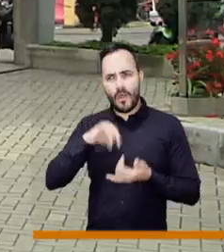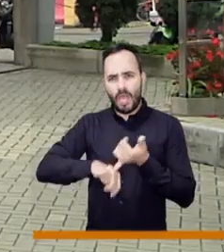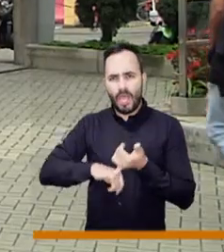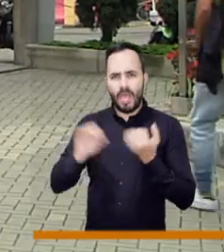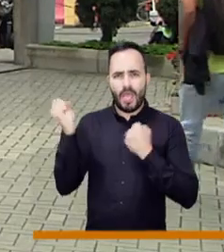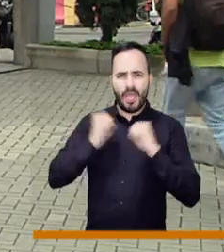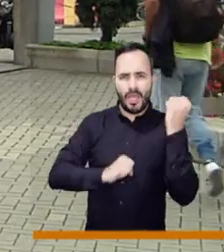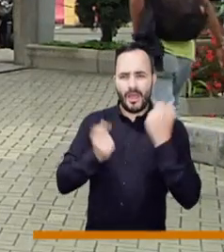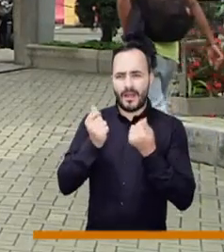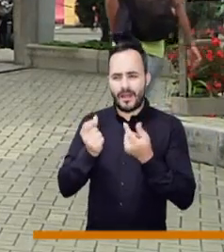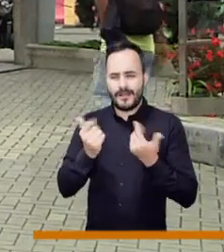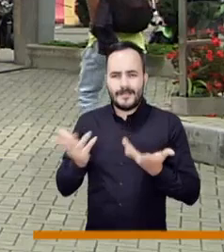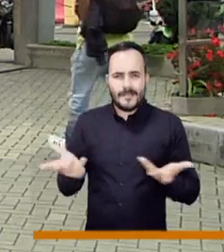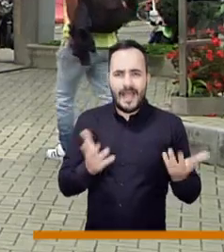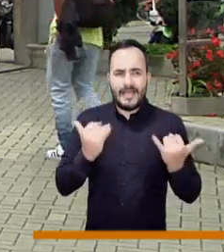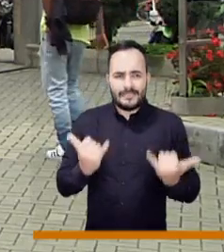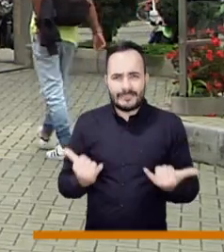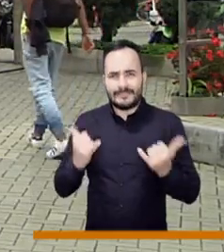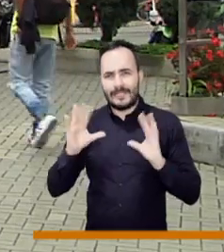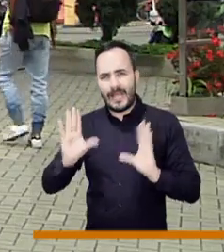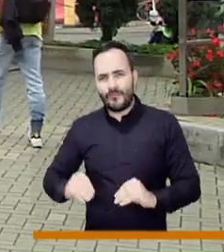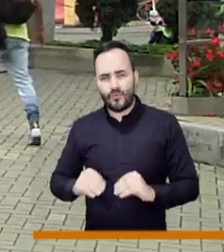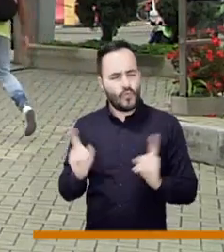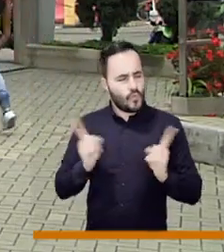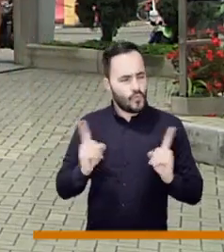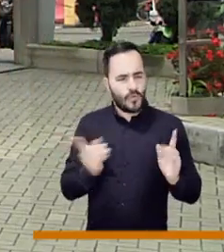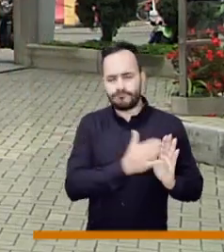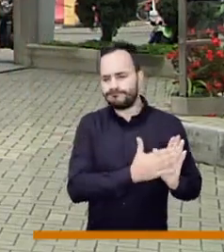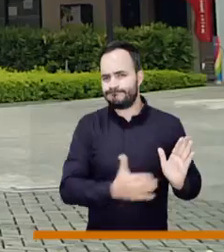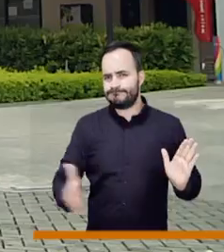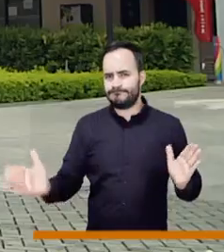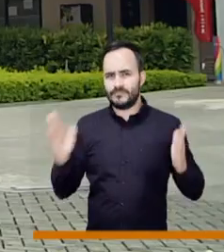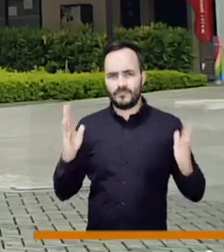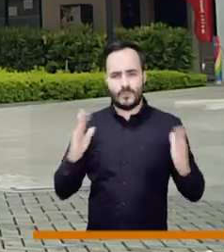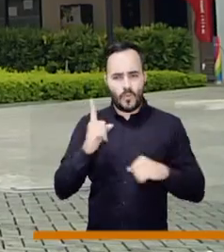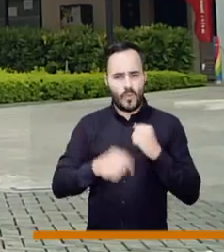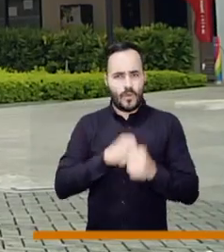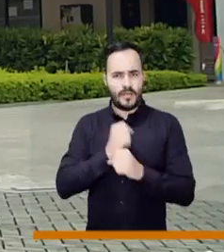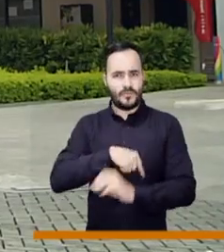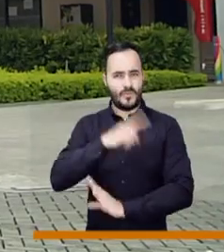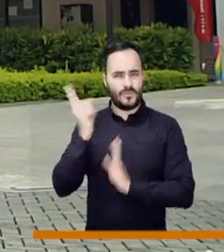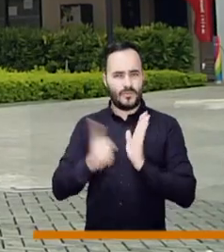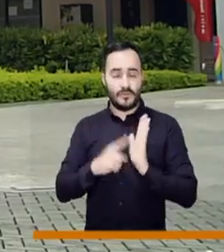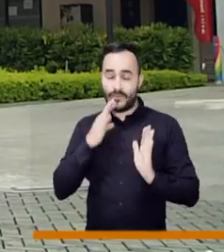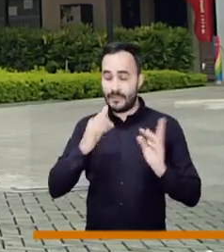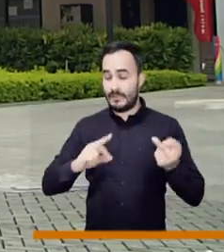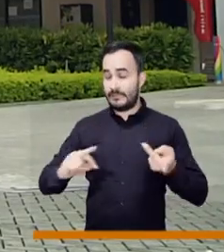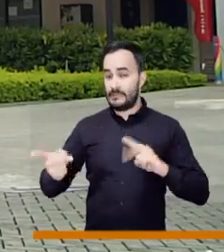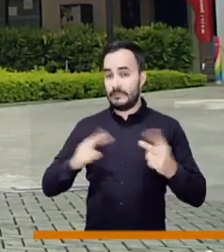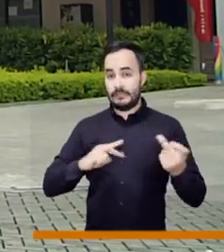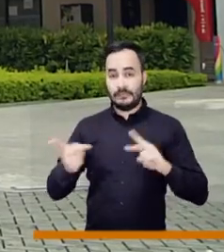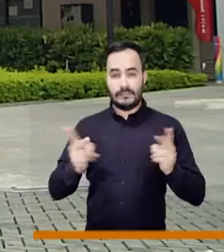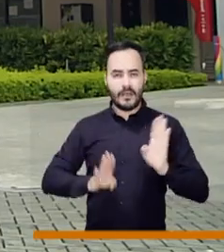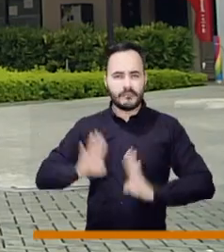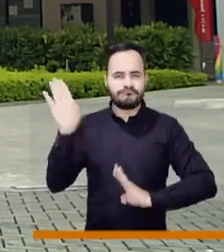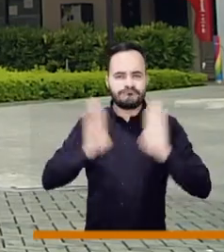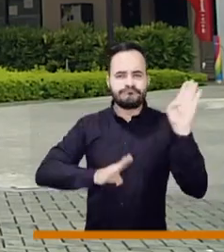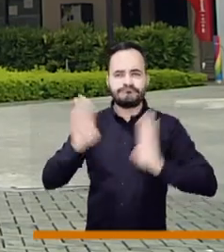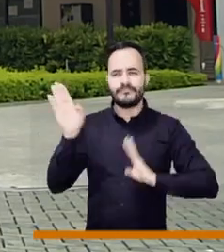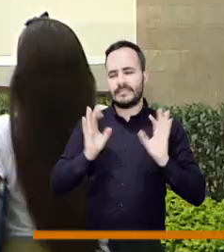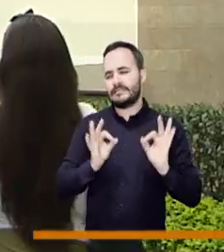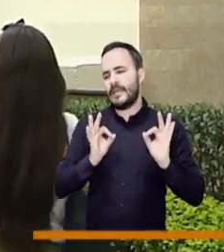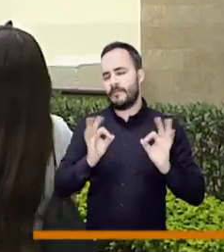que tener esas afugias, sino que el presupuesto esté garantizado todo el año. Porque es que es muy contradictorio. Todos los